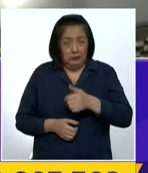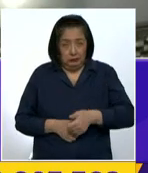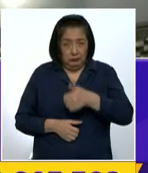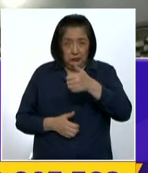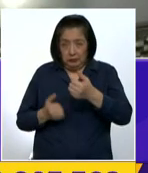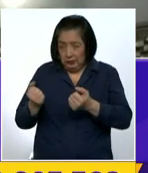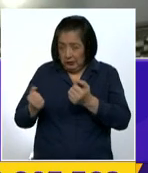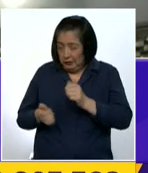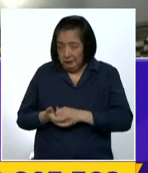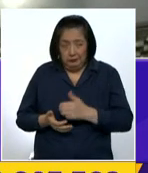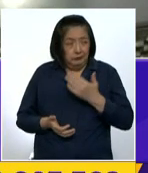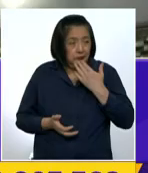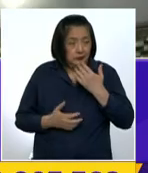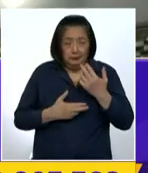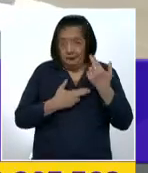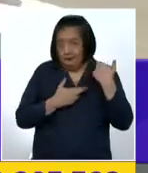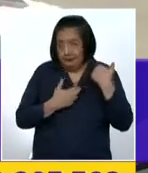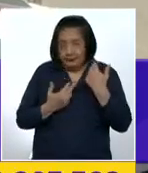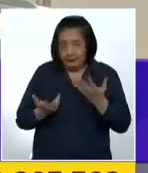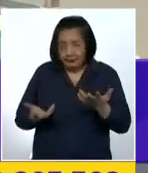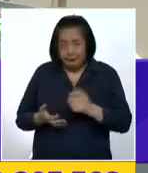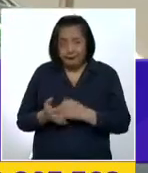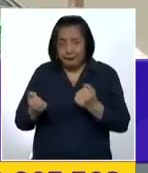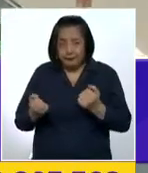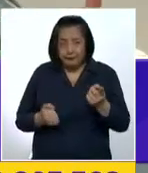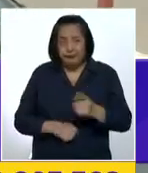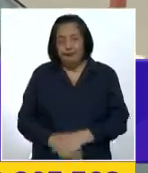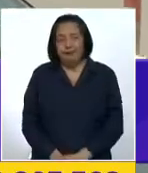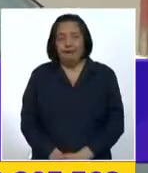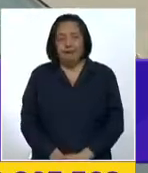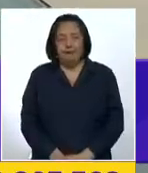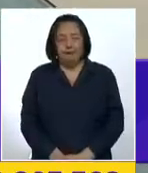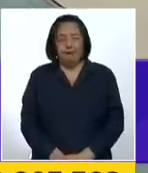del vehículo. ¿Quién es el responsable de esta unidad, Mariel?